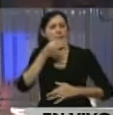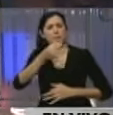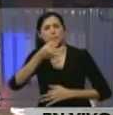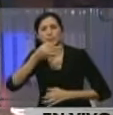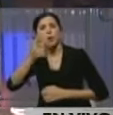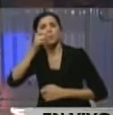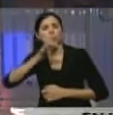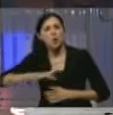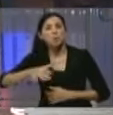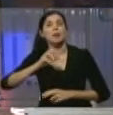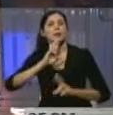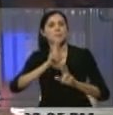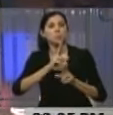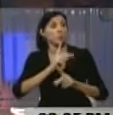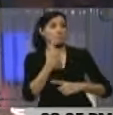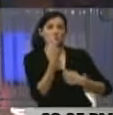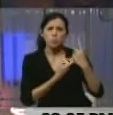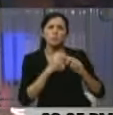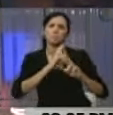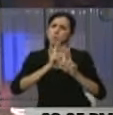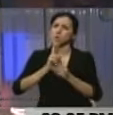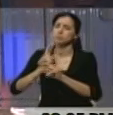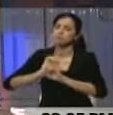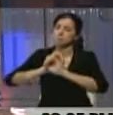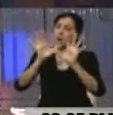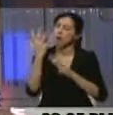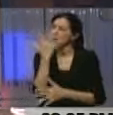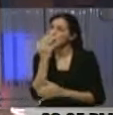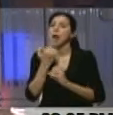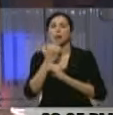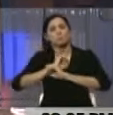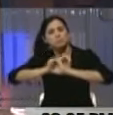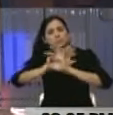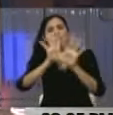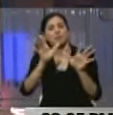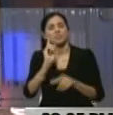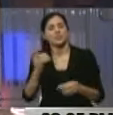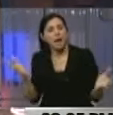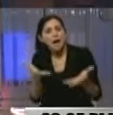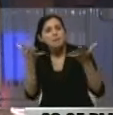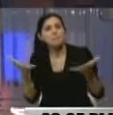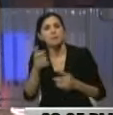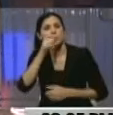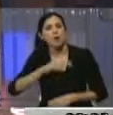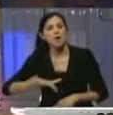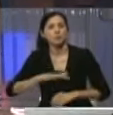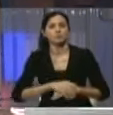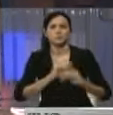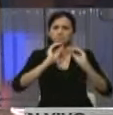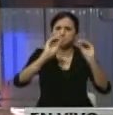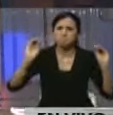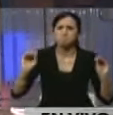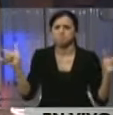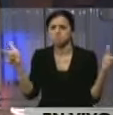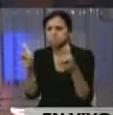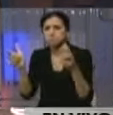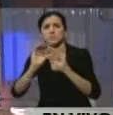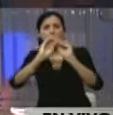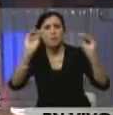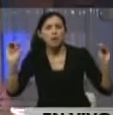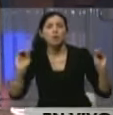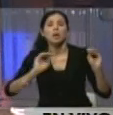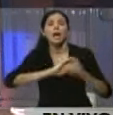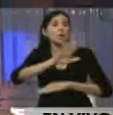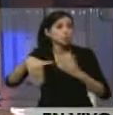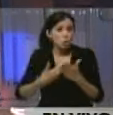a nuestro pueblo, respondiendo preguntas, aclarando el panorama, animando, haciendo convocatorias, llamados a todo